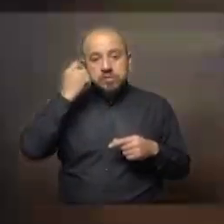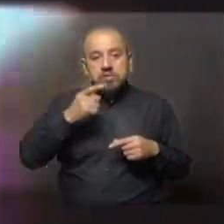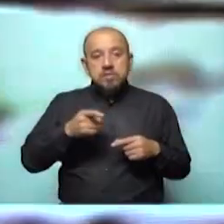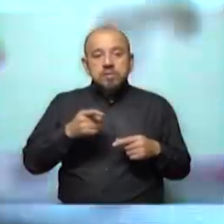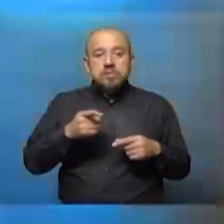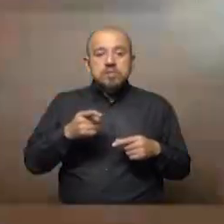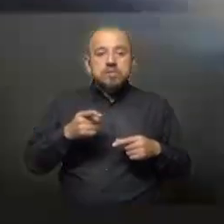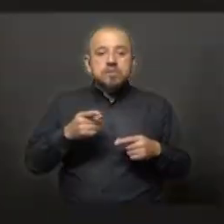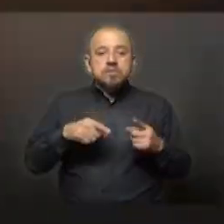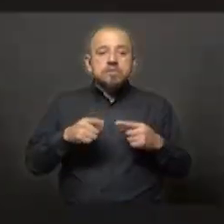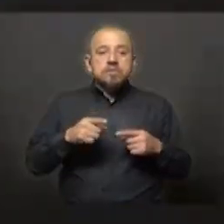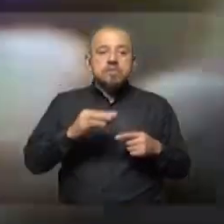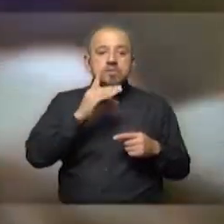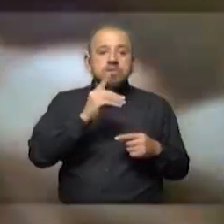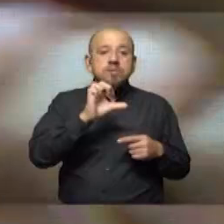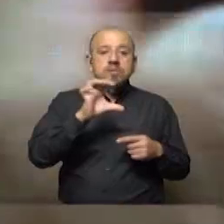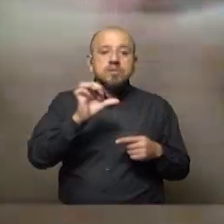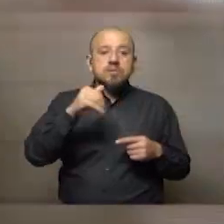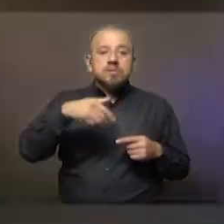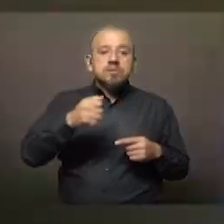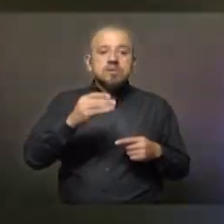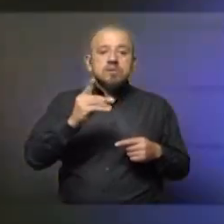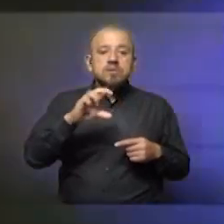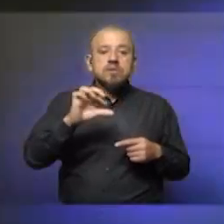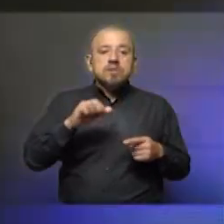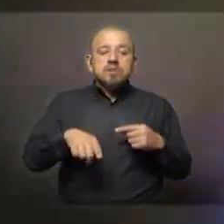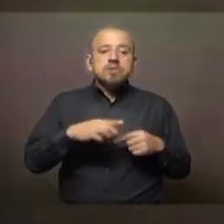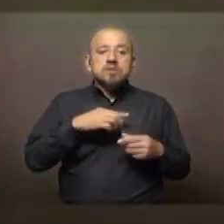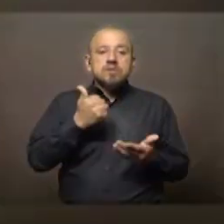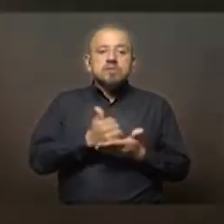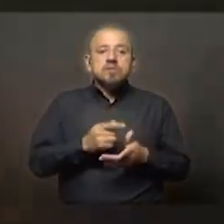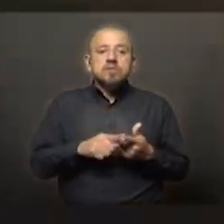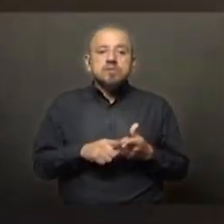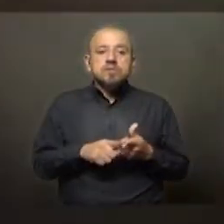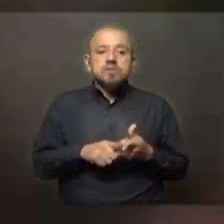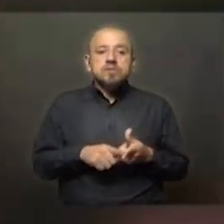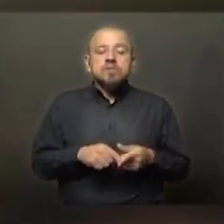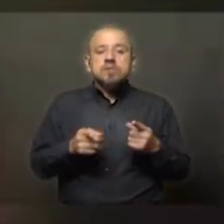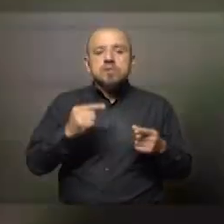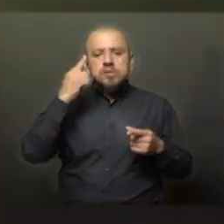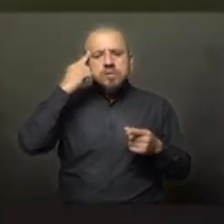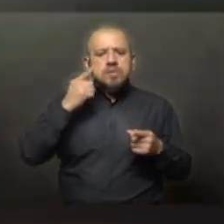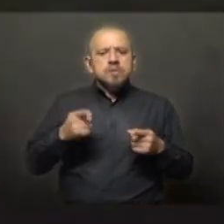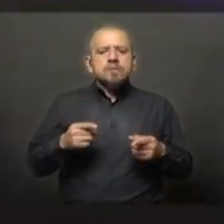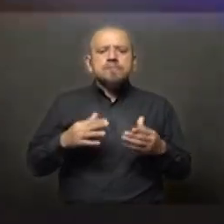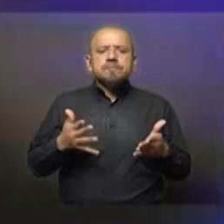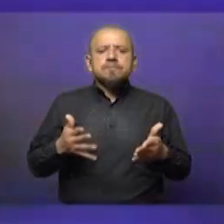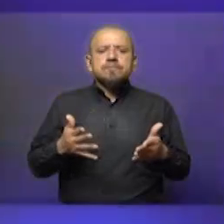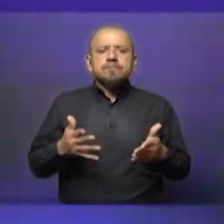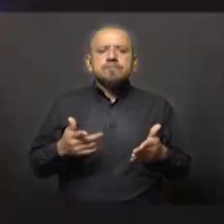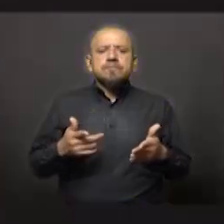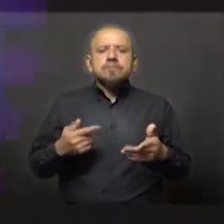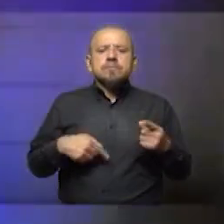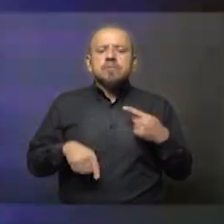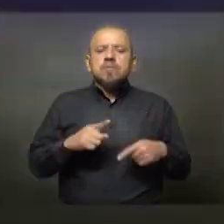con desmadre que es el colectivo el que yo en el que yo participo estamos tratando de pensar cuál sería